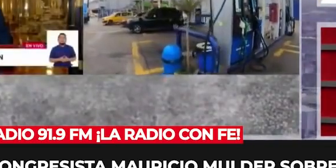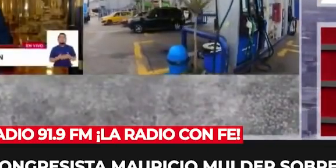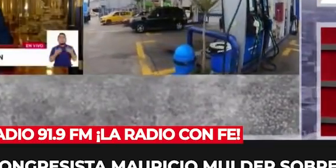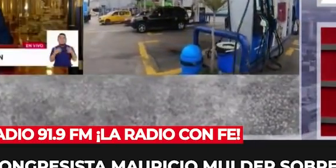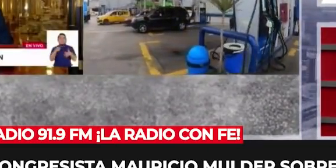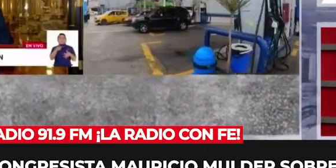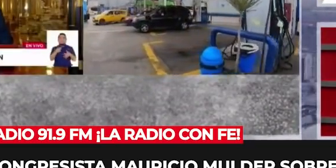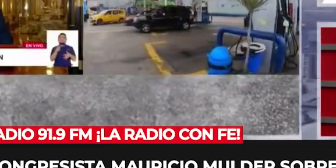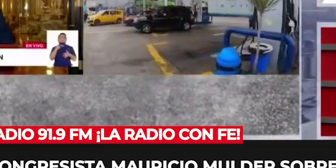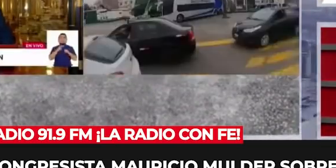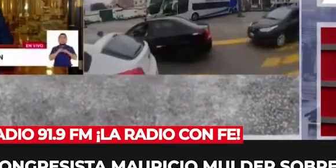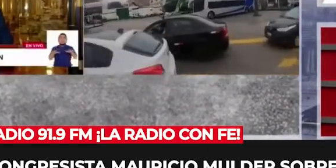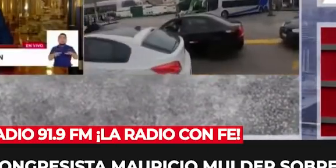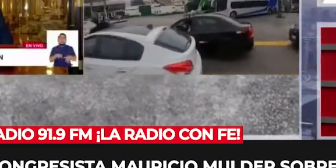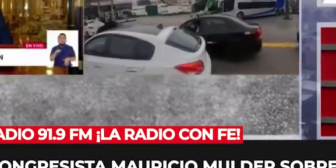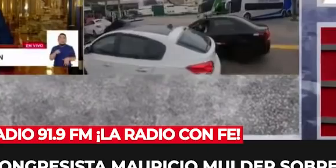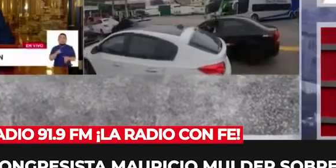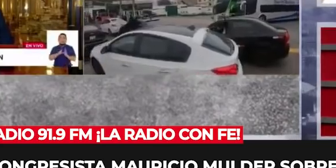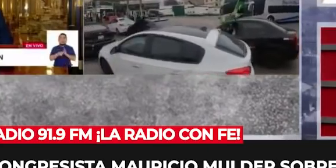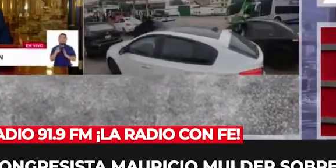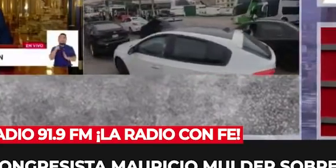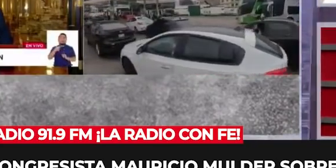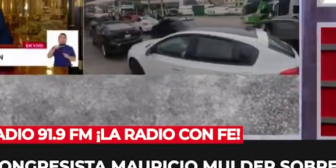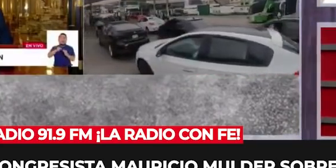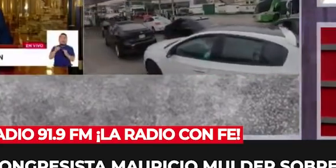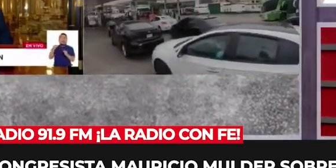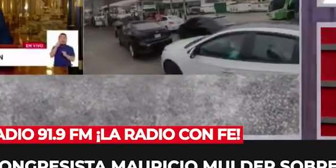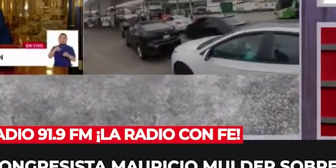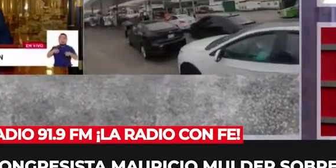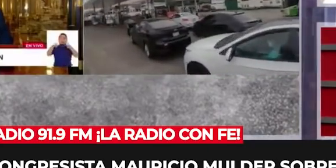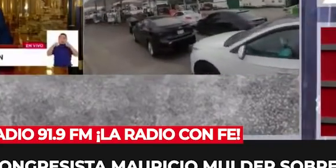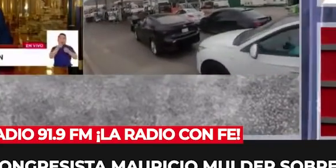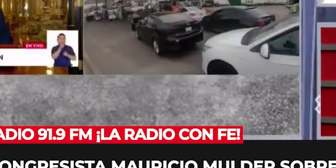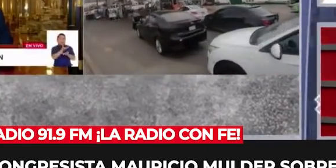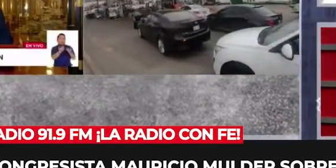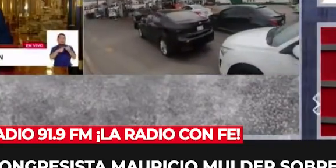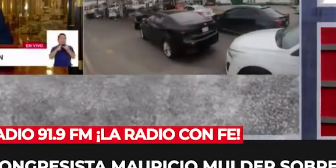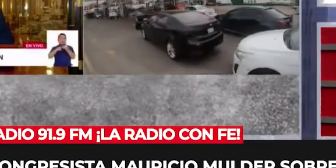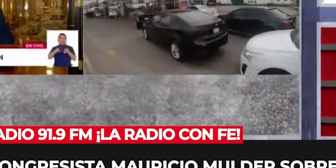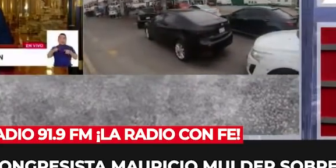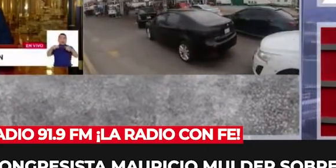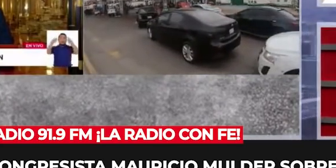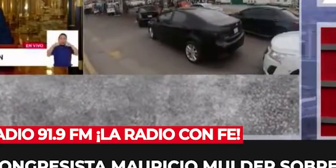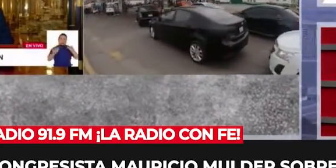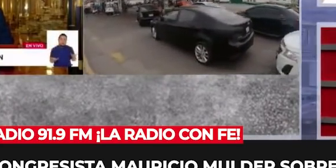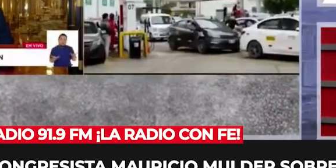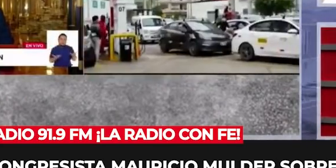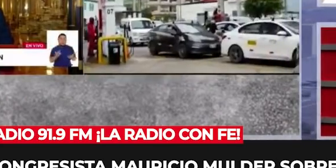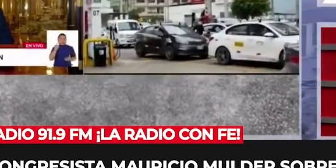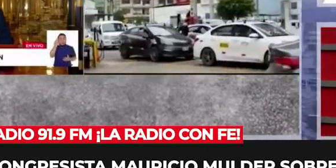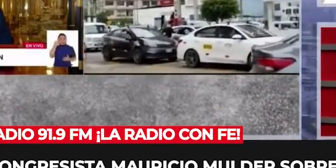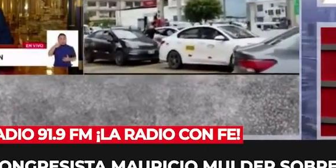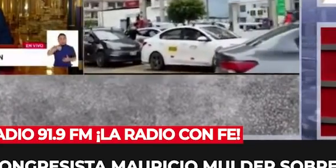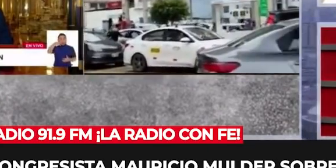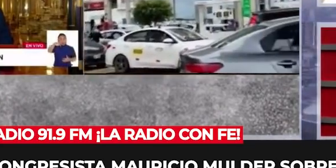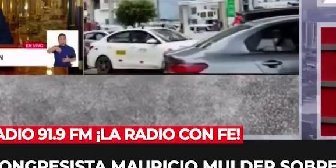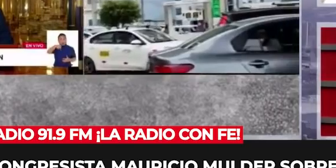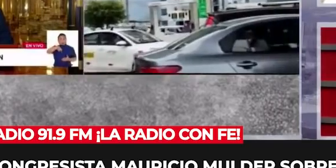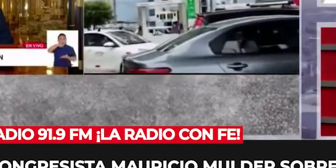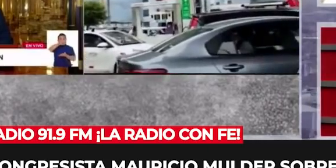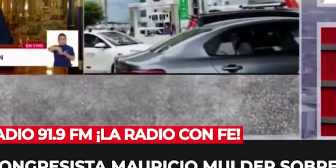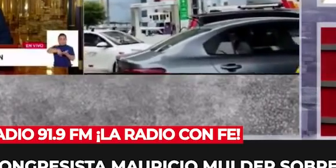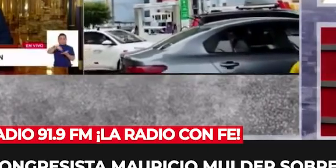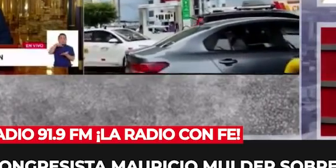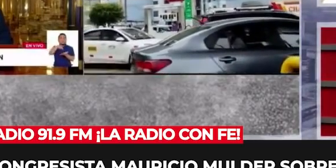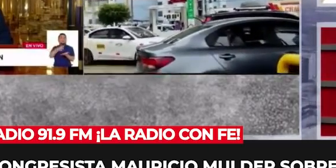de Vladimir Cerrón y los dinámicos del centro, habida cuenta, dice que se quiere refugiar, que en último caso quiere ser un